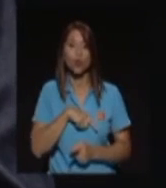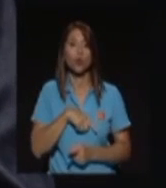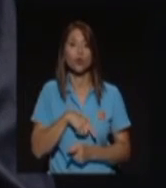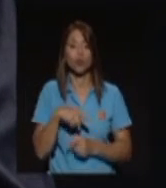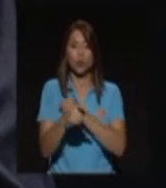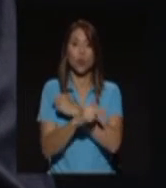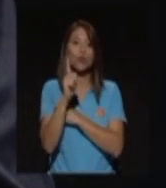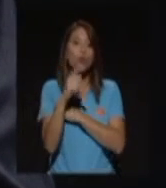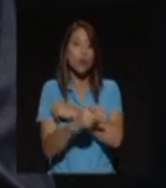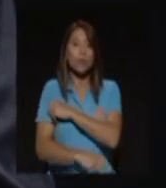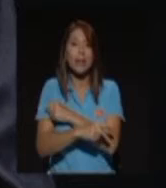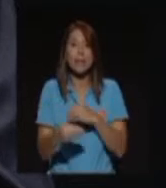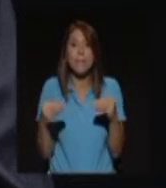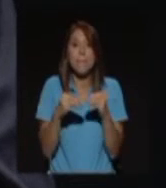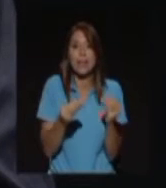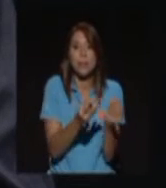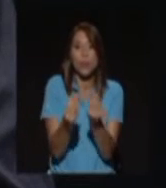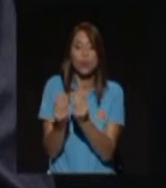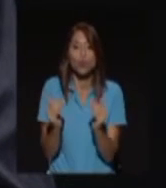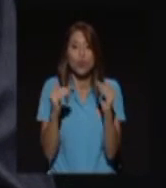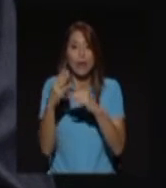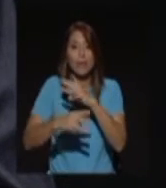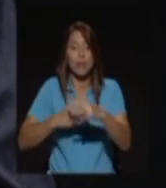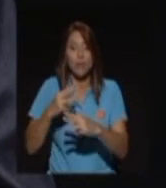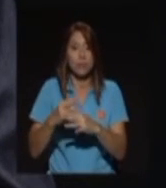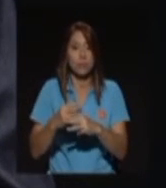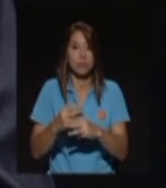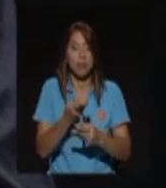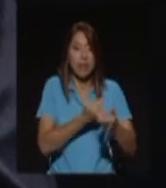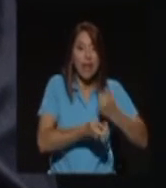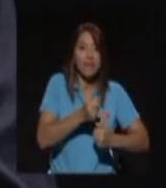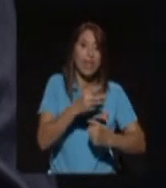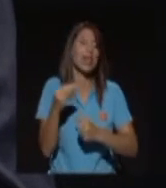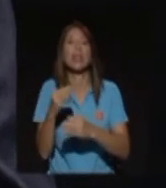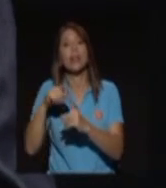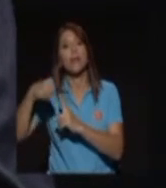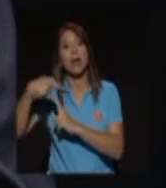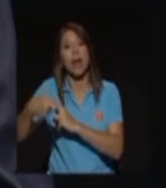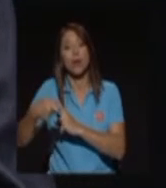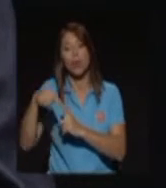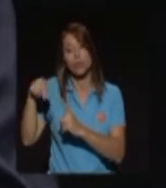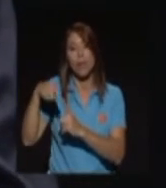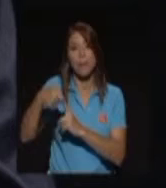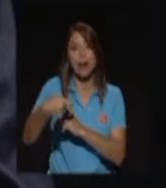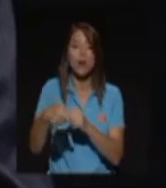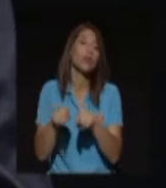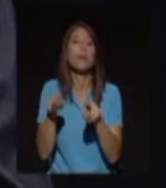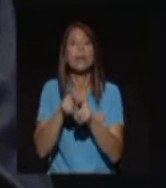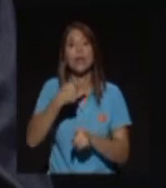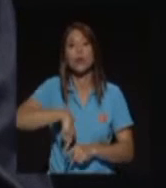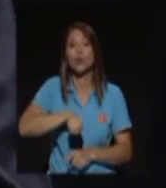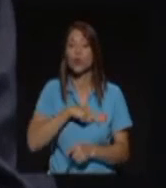logrado mejor producción en el mundo, tanto de café como de banano. En banano también llevamos todas las